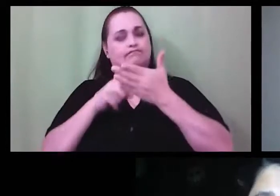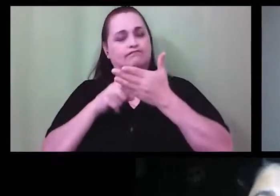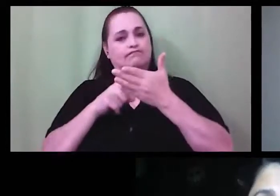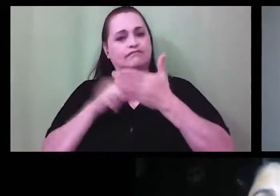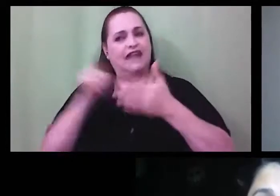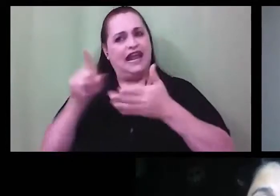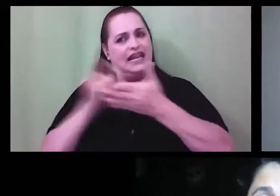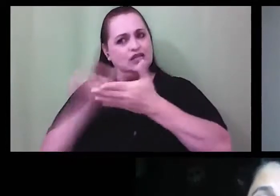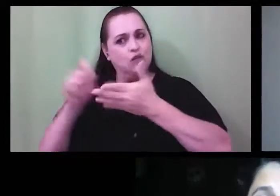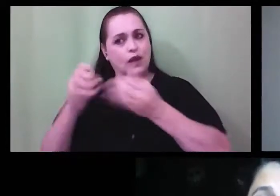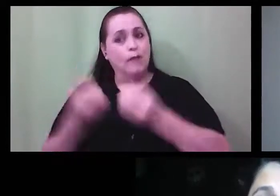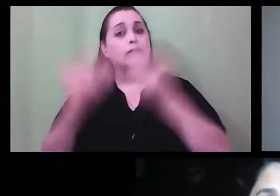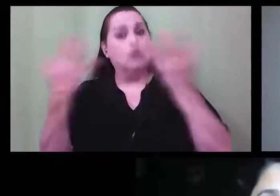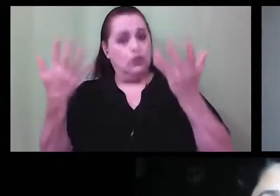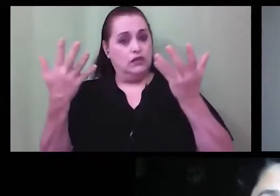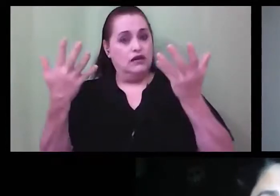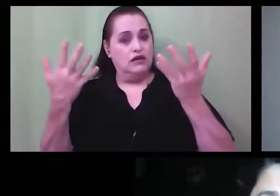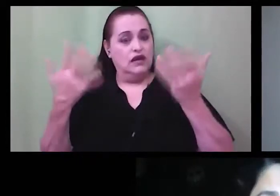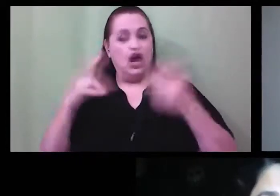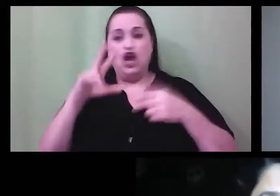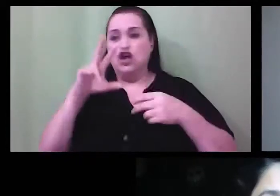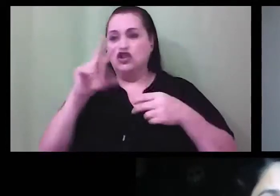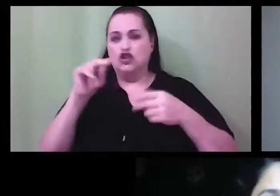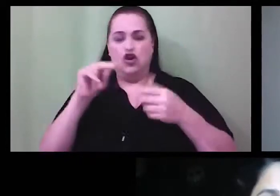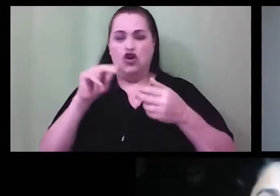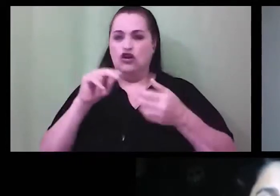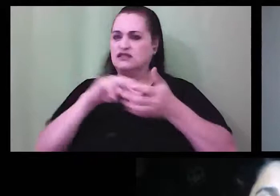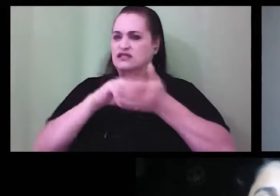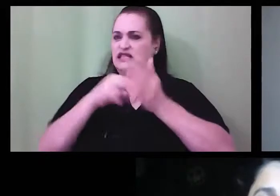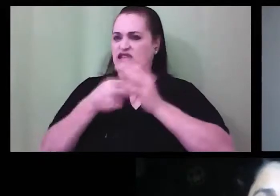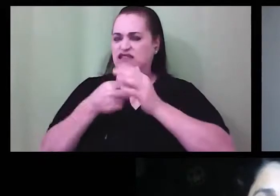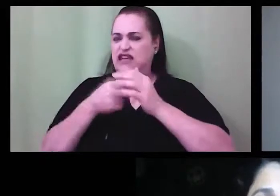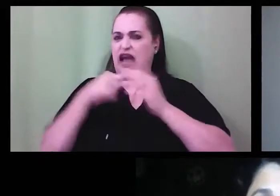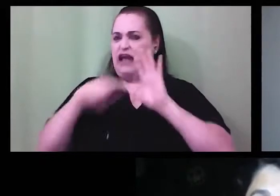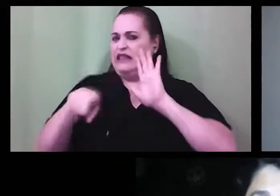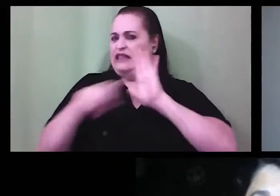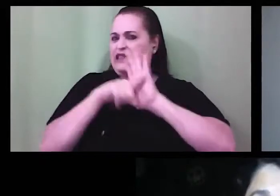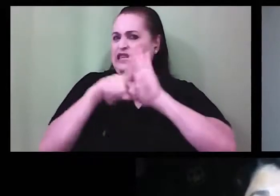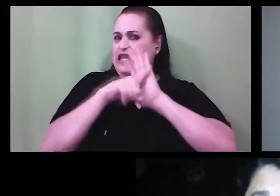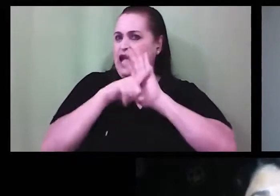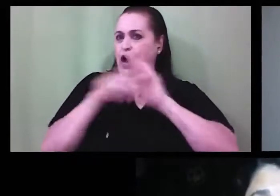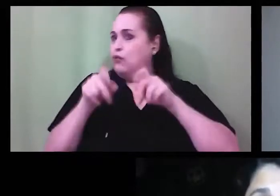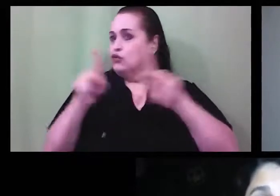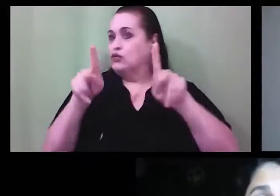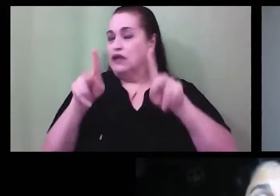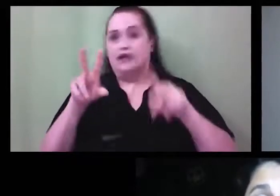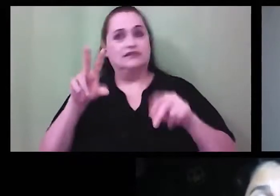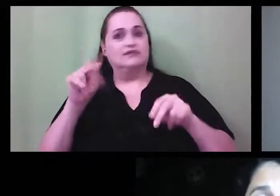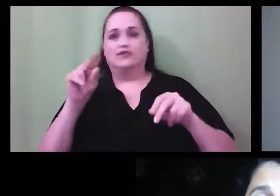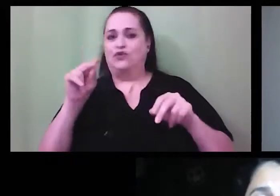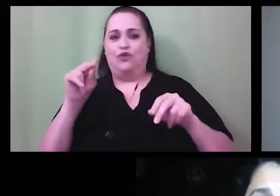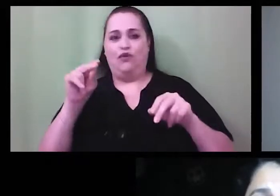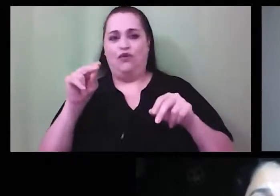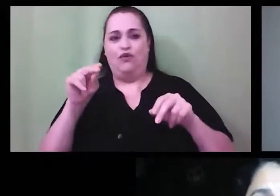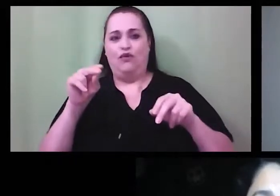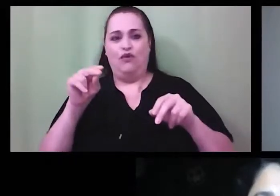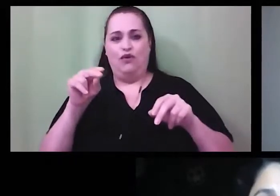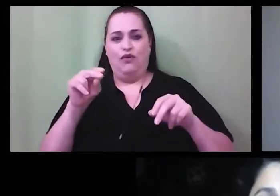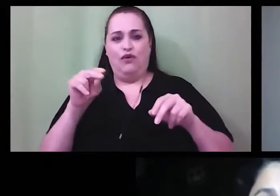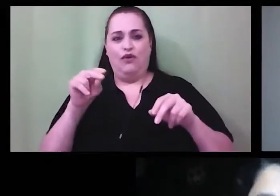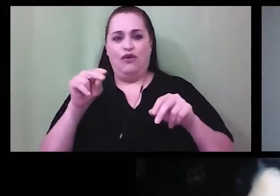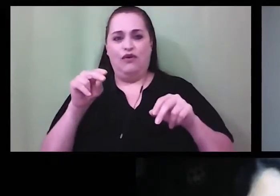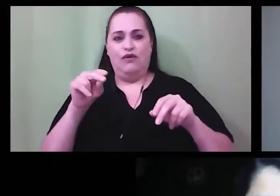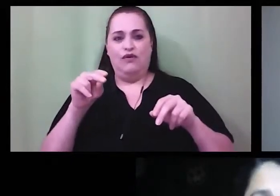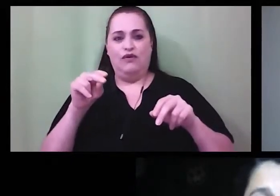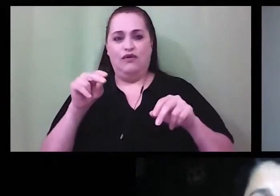escuela pública y que no por ser una escuela pública nos van a negar a nosotros las oportunidades, sino que si